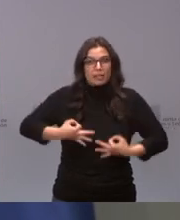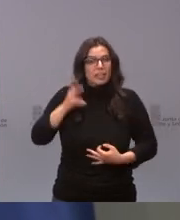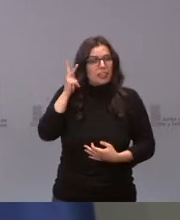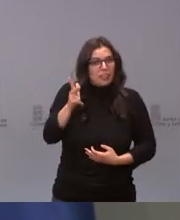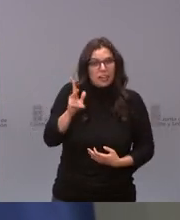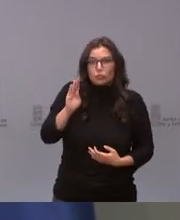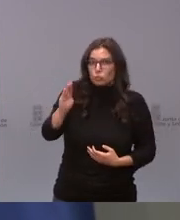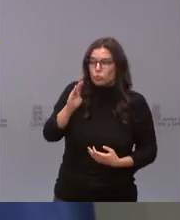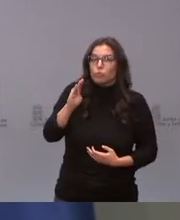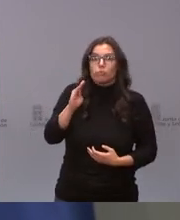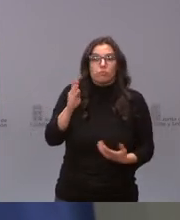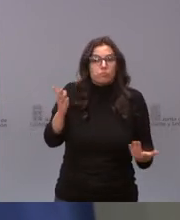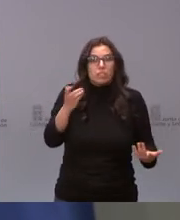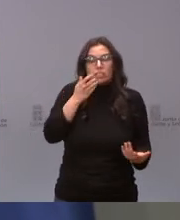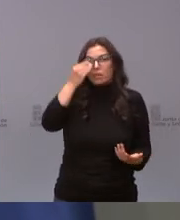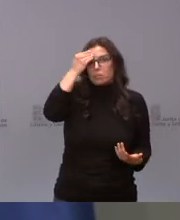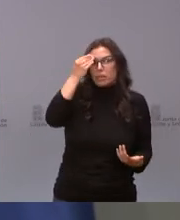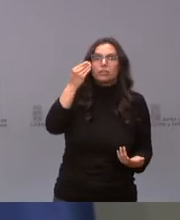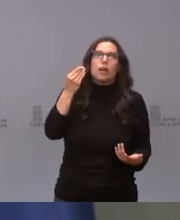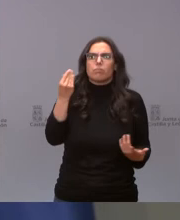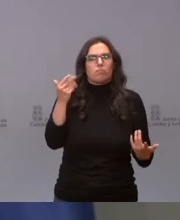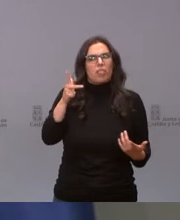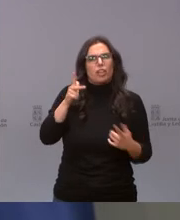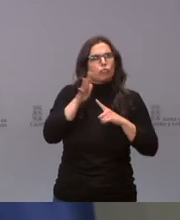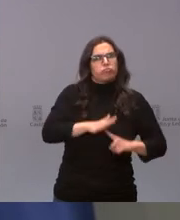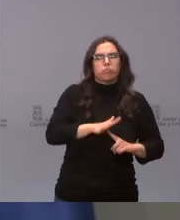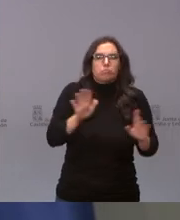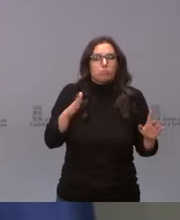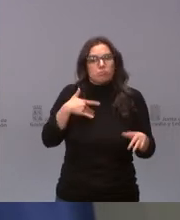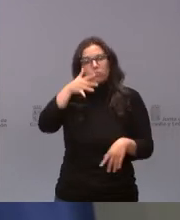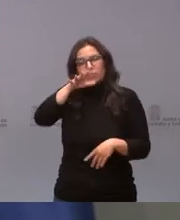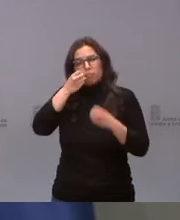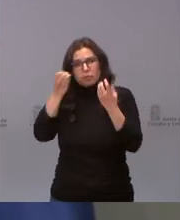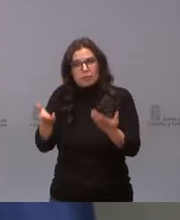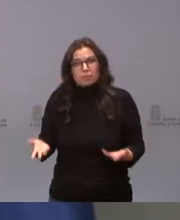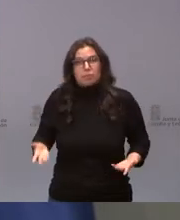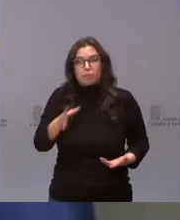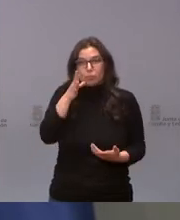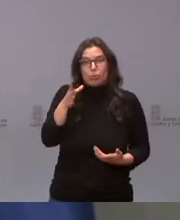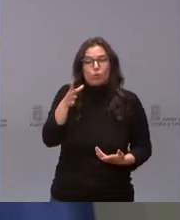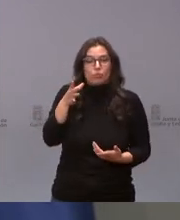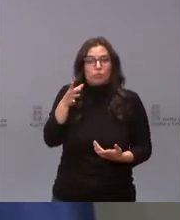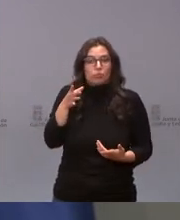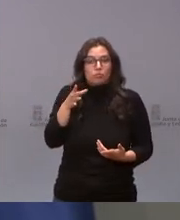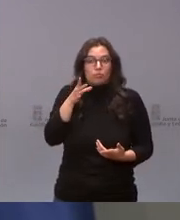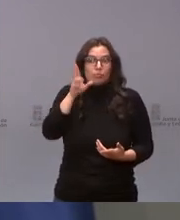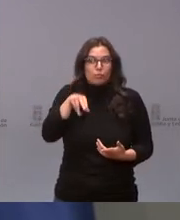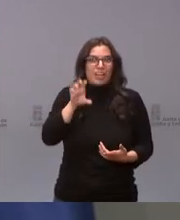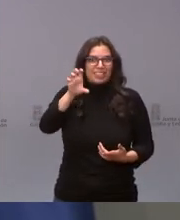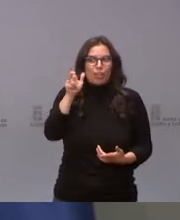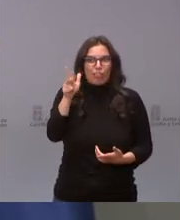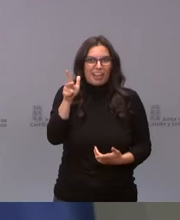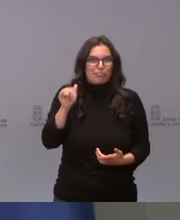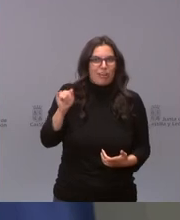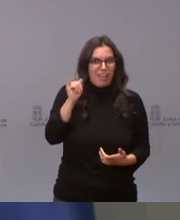y hacen bien quienes entienden lesionados sus derechos en acudir a la justicia, porque para eso estamos en un Estado de Derecho. También he